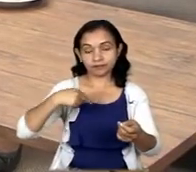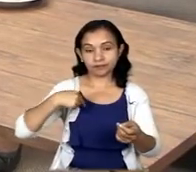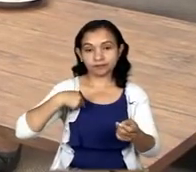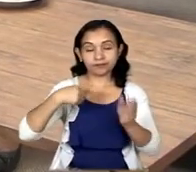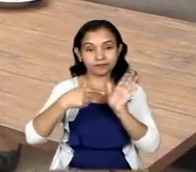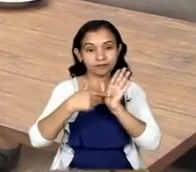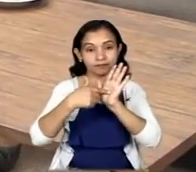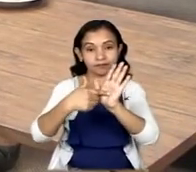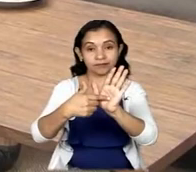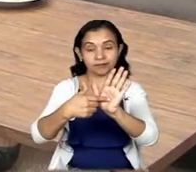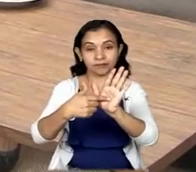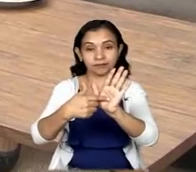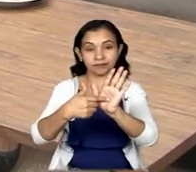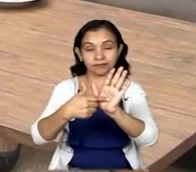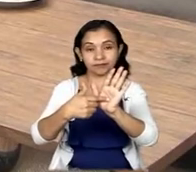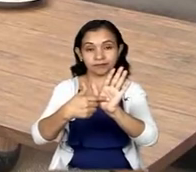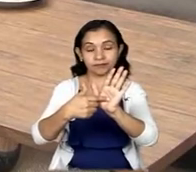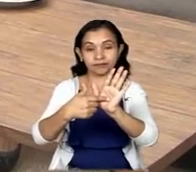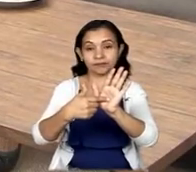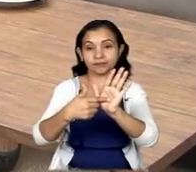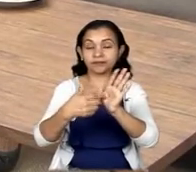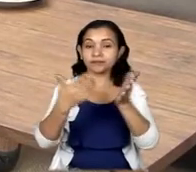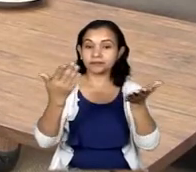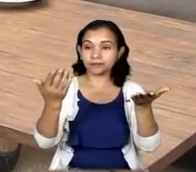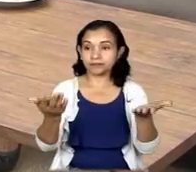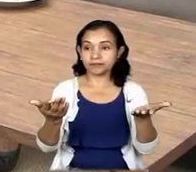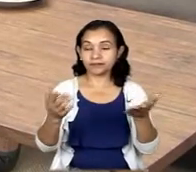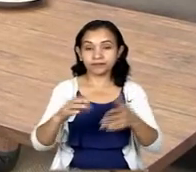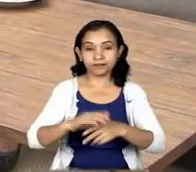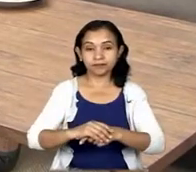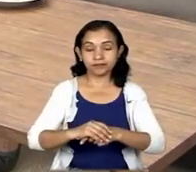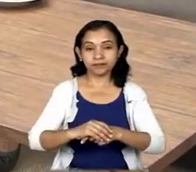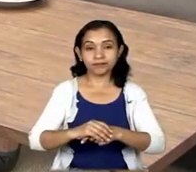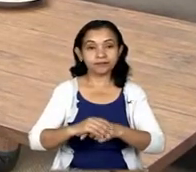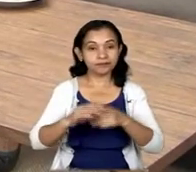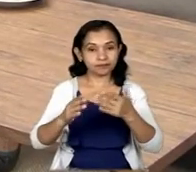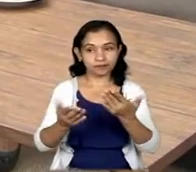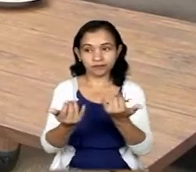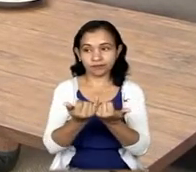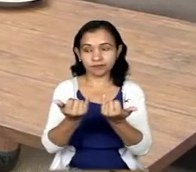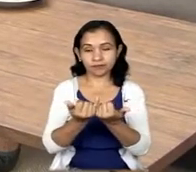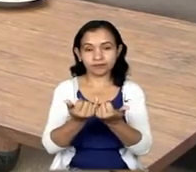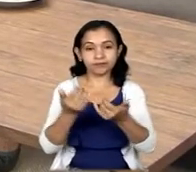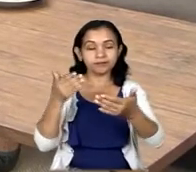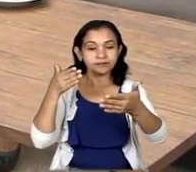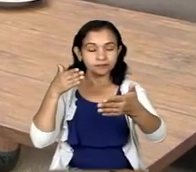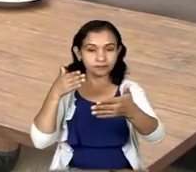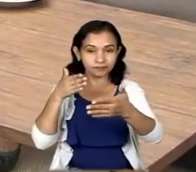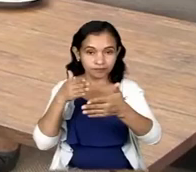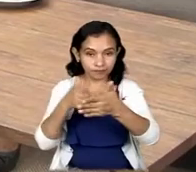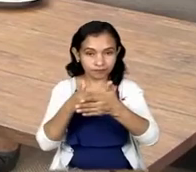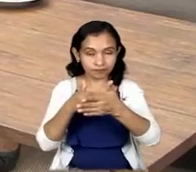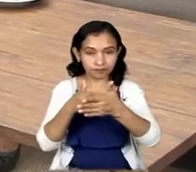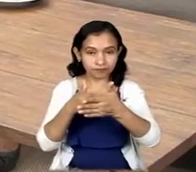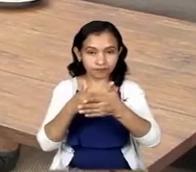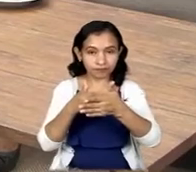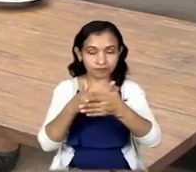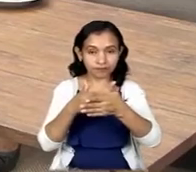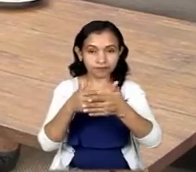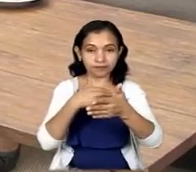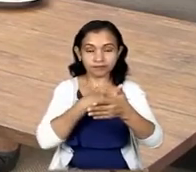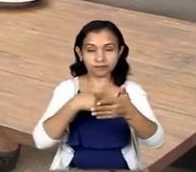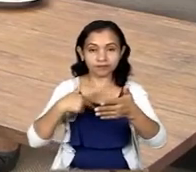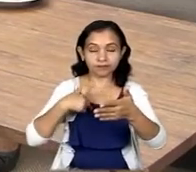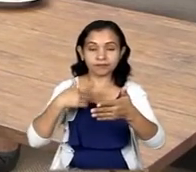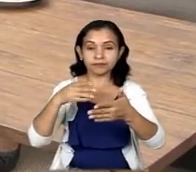reportaje sobre precisamente este día, pero bueno, eso lo vamos a presentar al volver de la pausa. Creo que nos quedamos